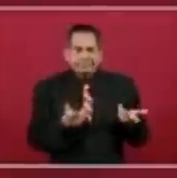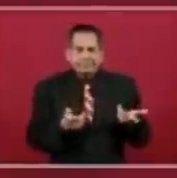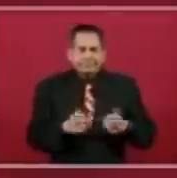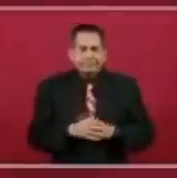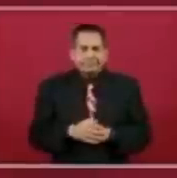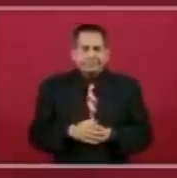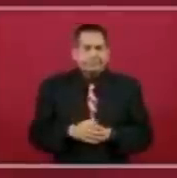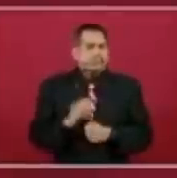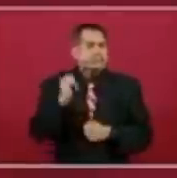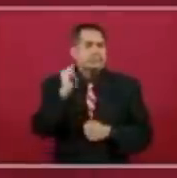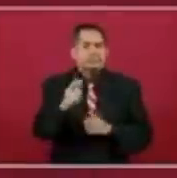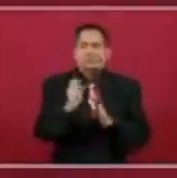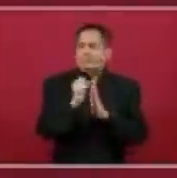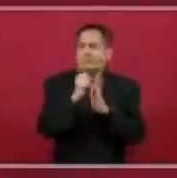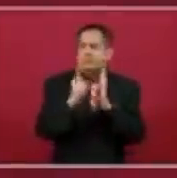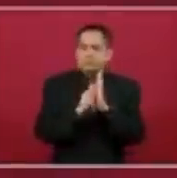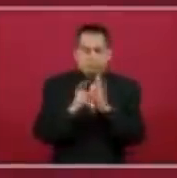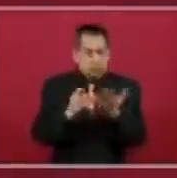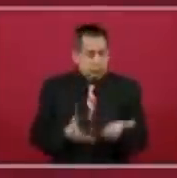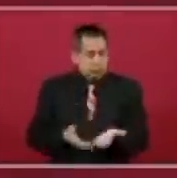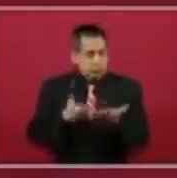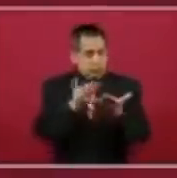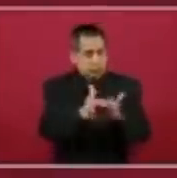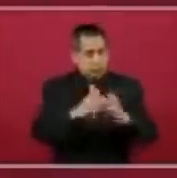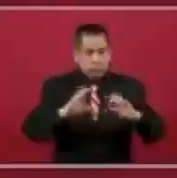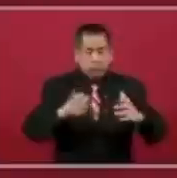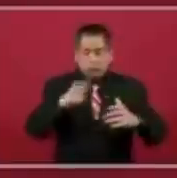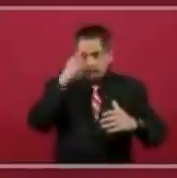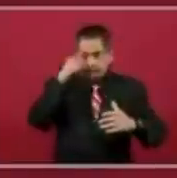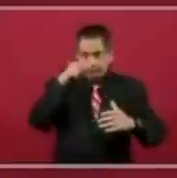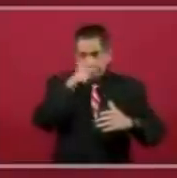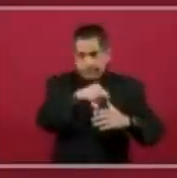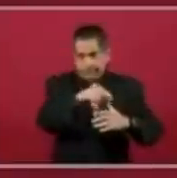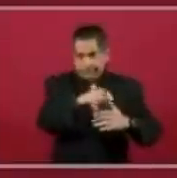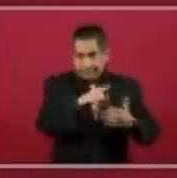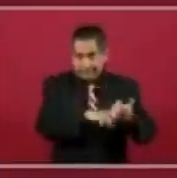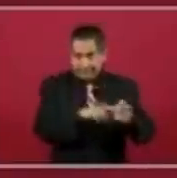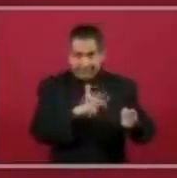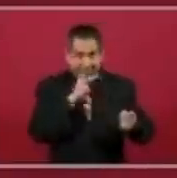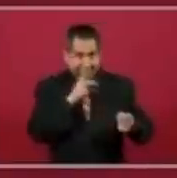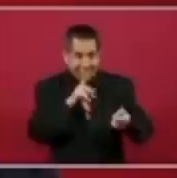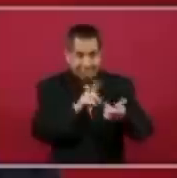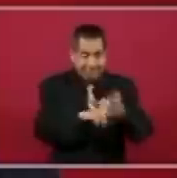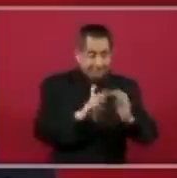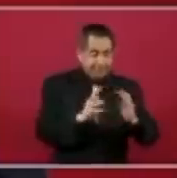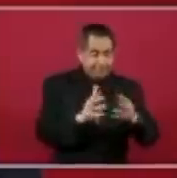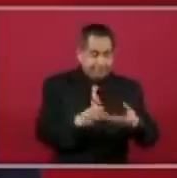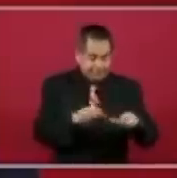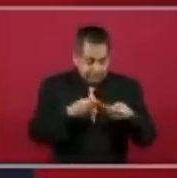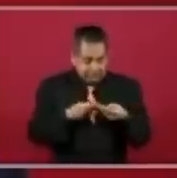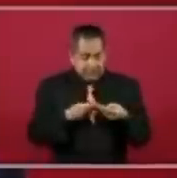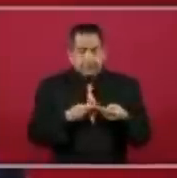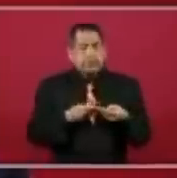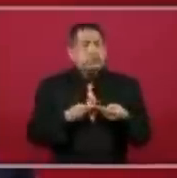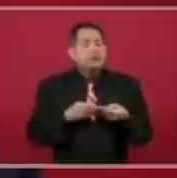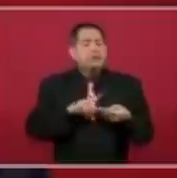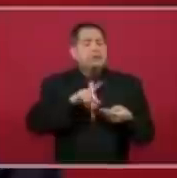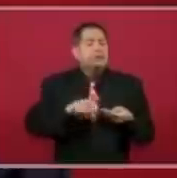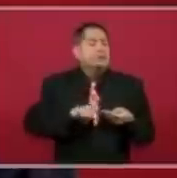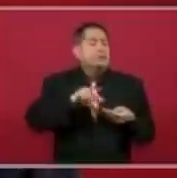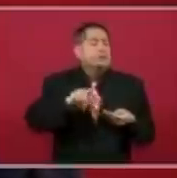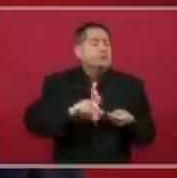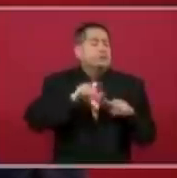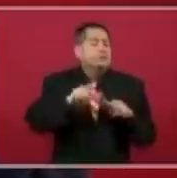Una solicitud que se hacía a un organismo de este tipo se llevaba